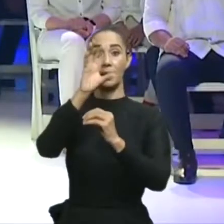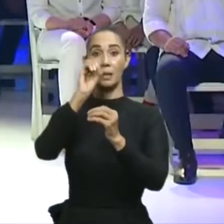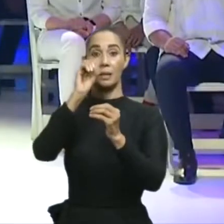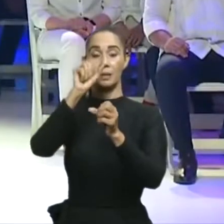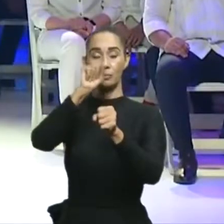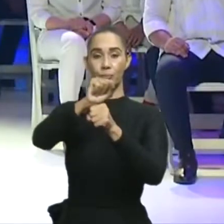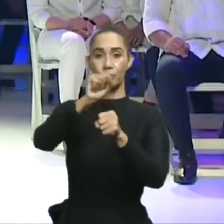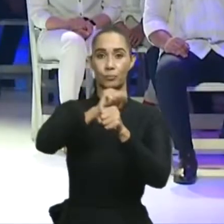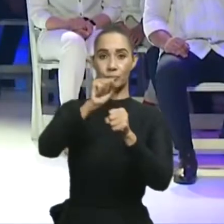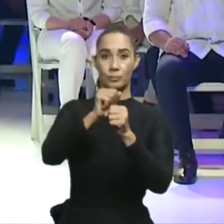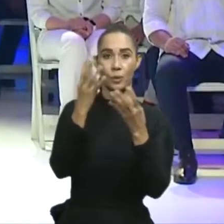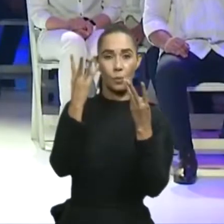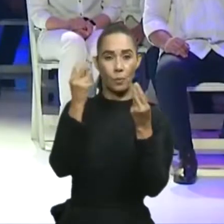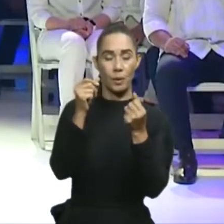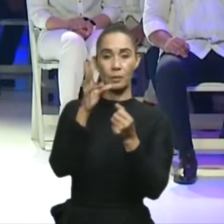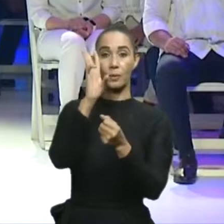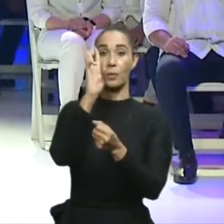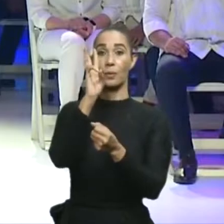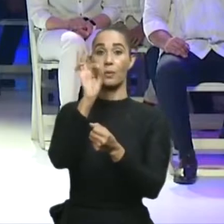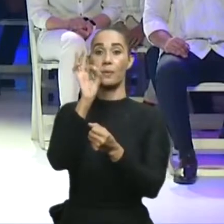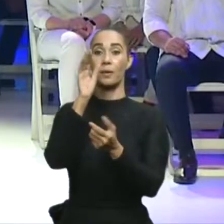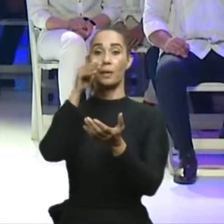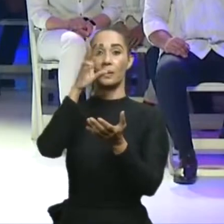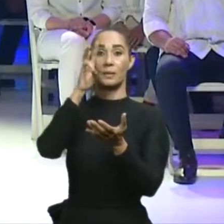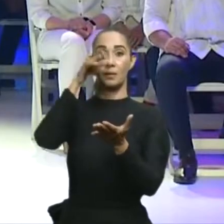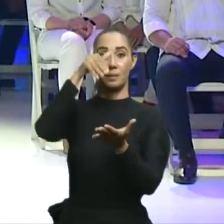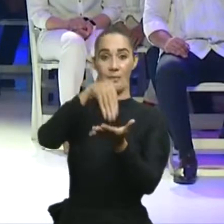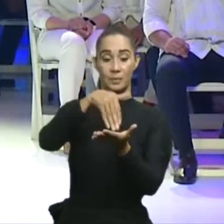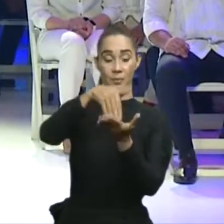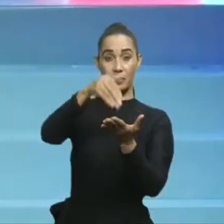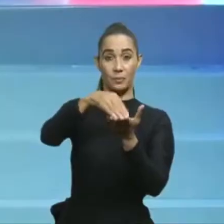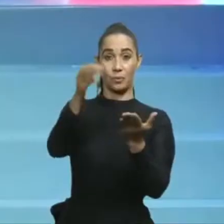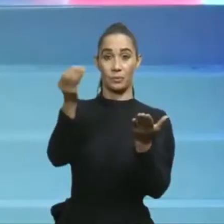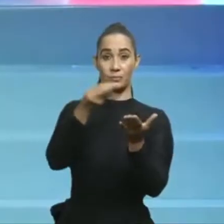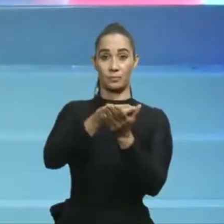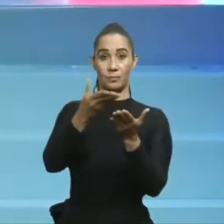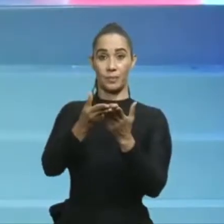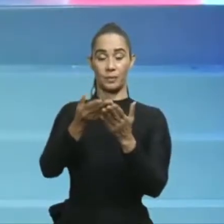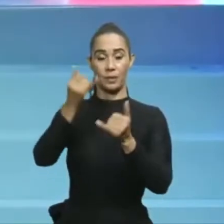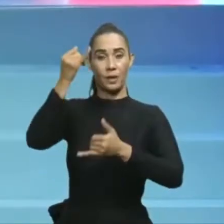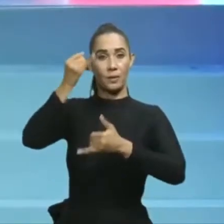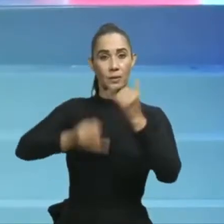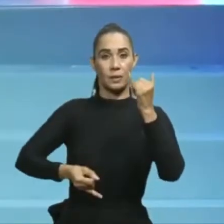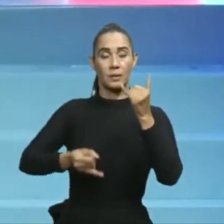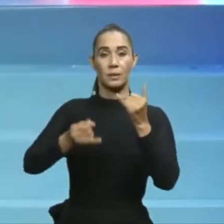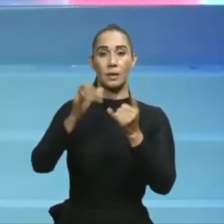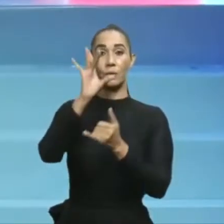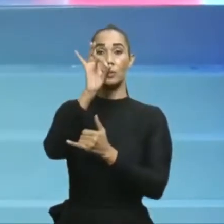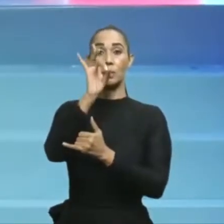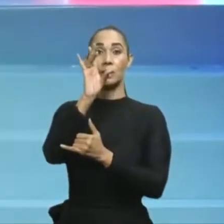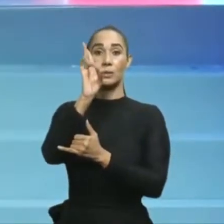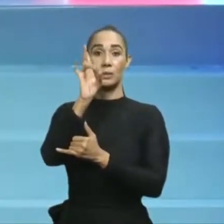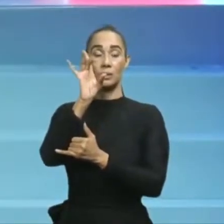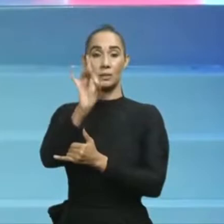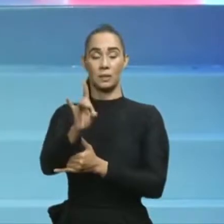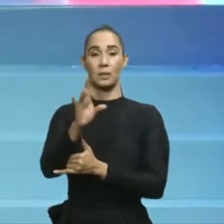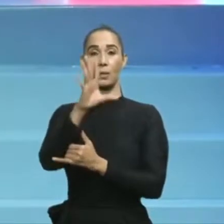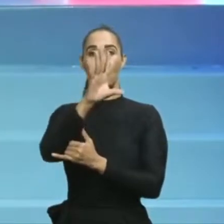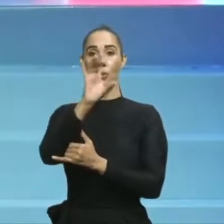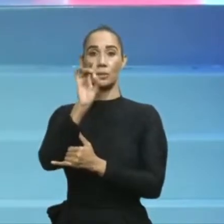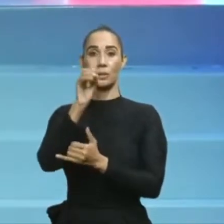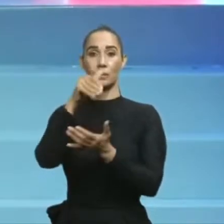monto de 886 mil millones de pesos y ha concluido 87 con una inversión de 15 mil 400 millones